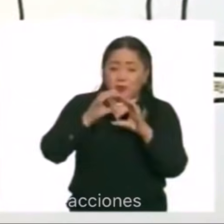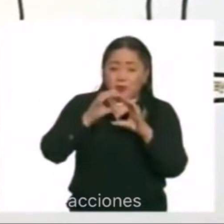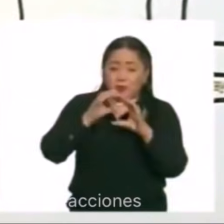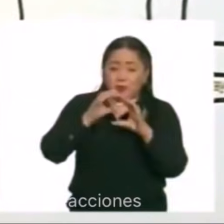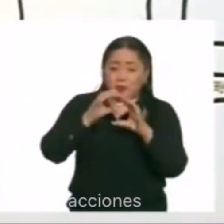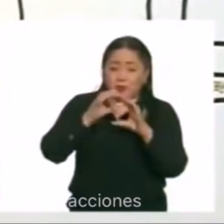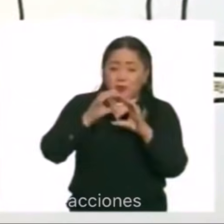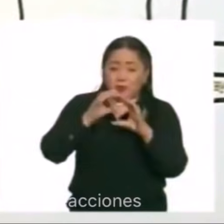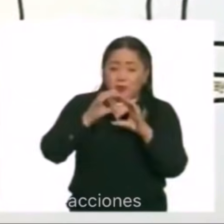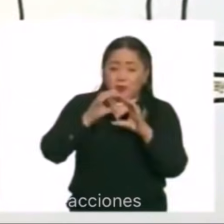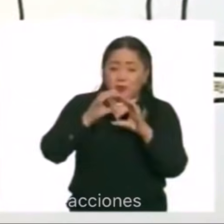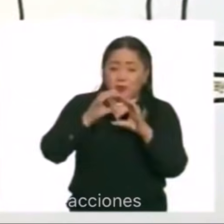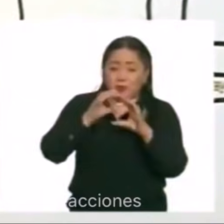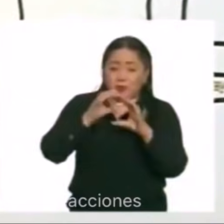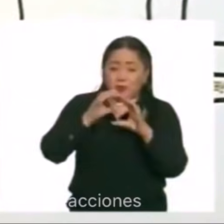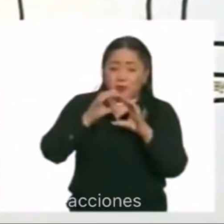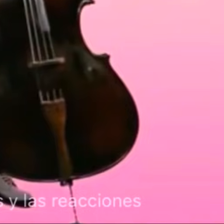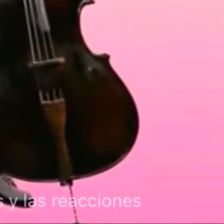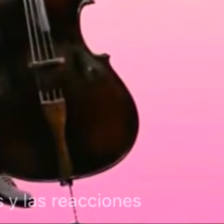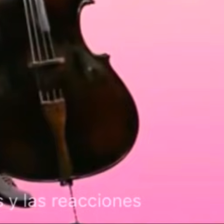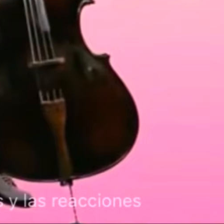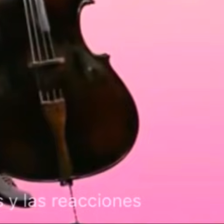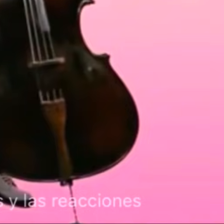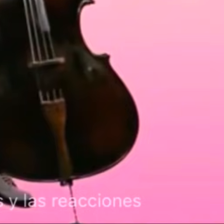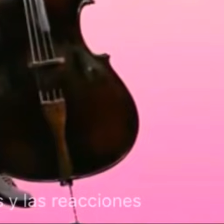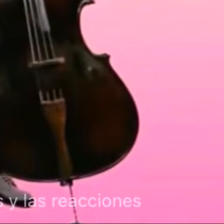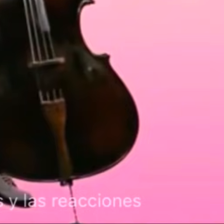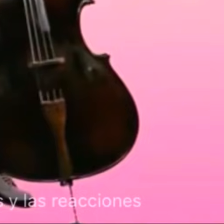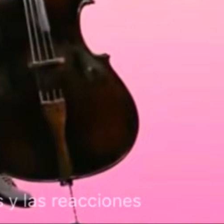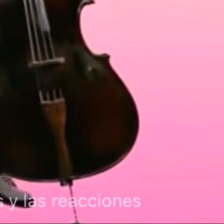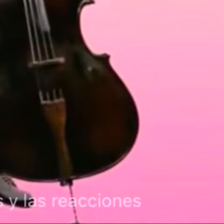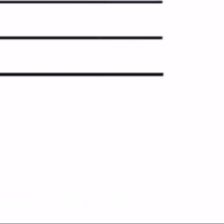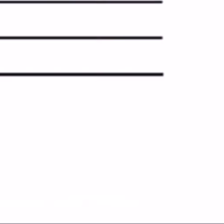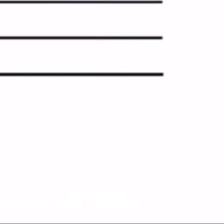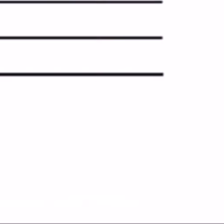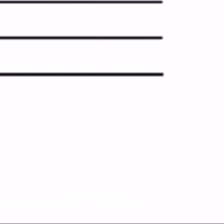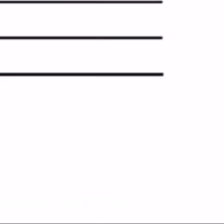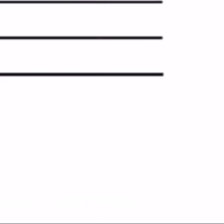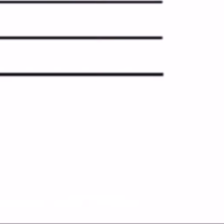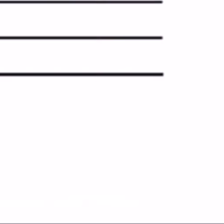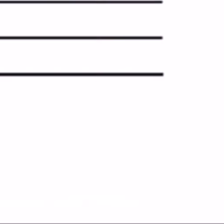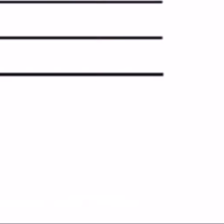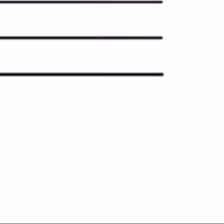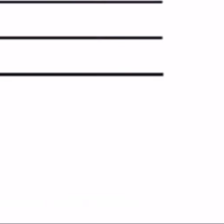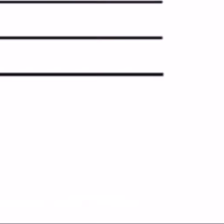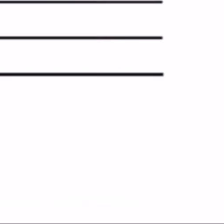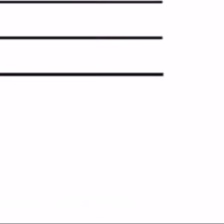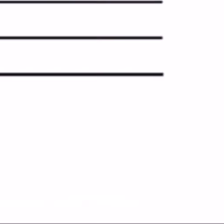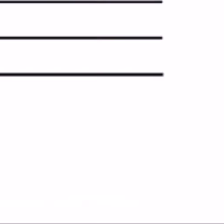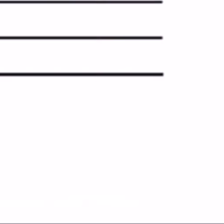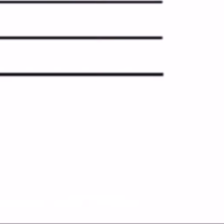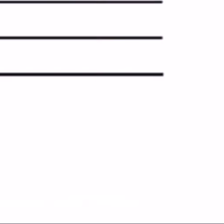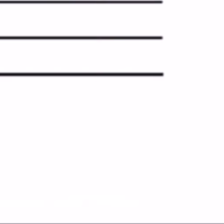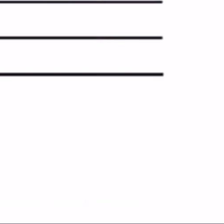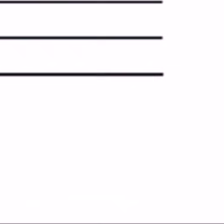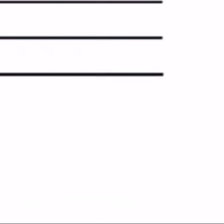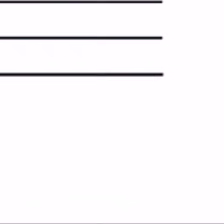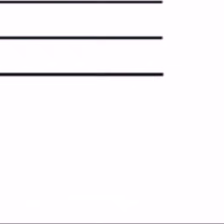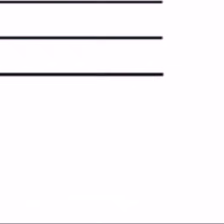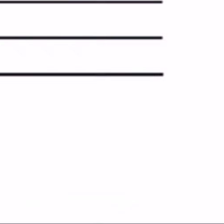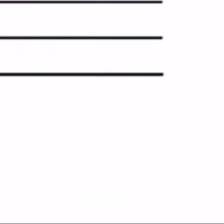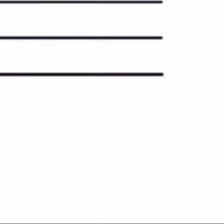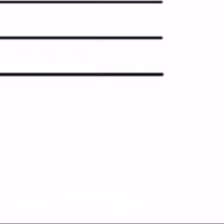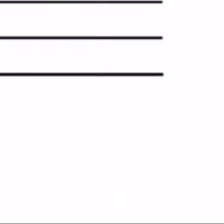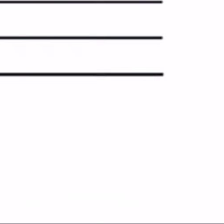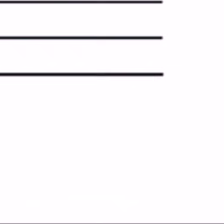tocar con mis amigos todos los días vamos a ver la clase electro escritura la clase pasada vimos hoy vamos a ver las notas que se escriben